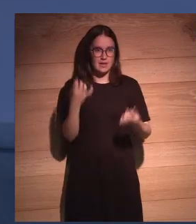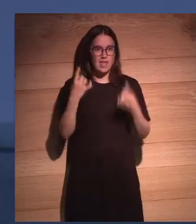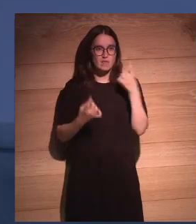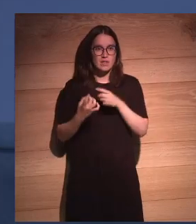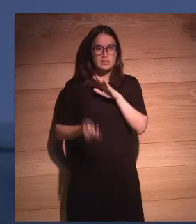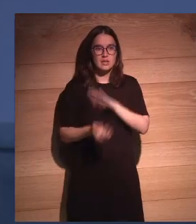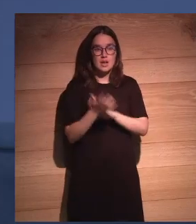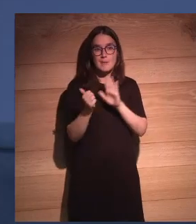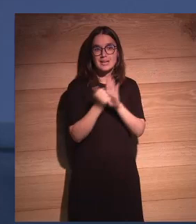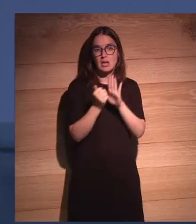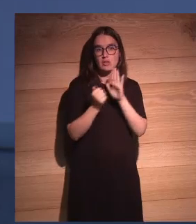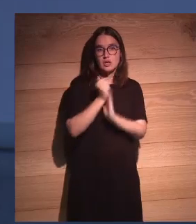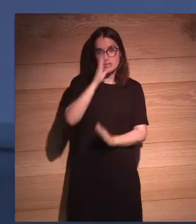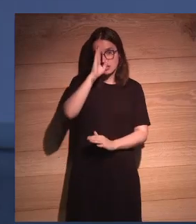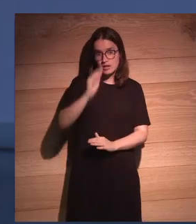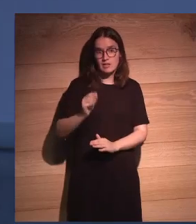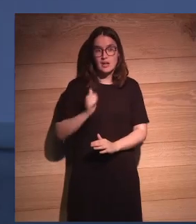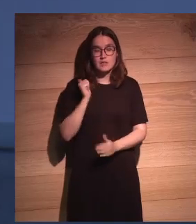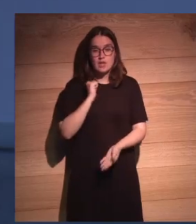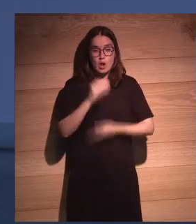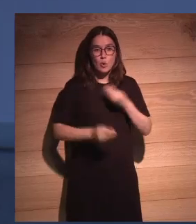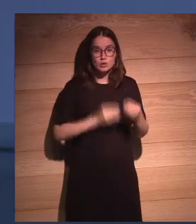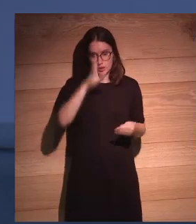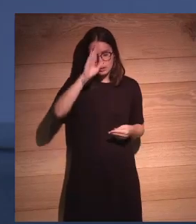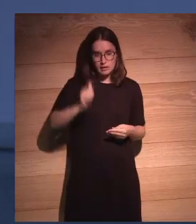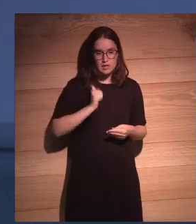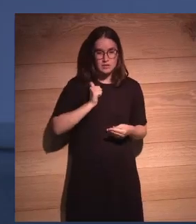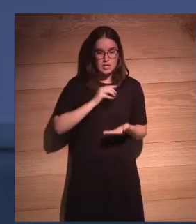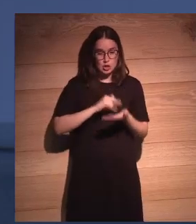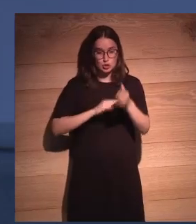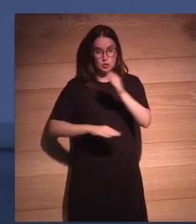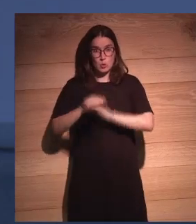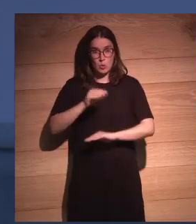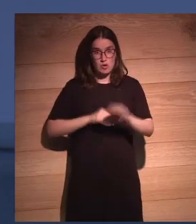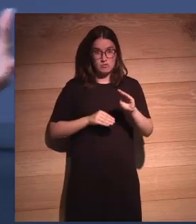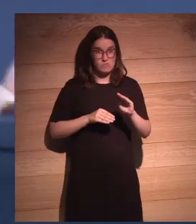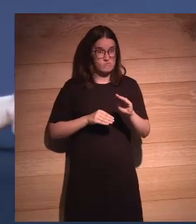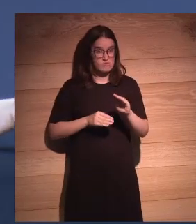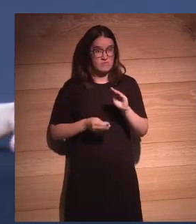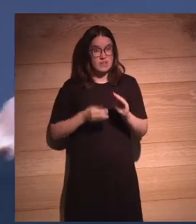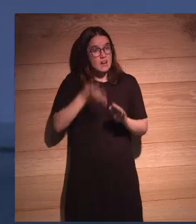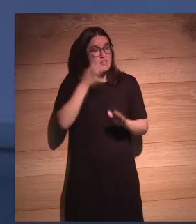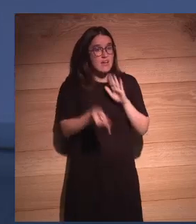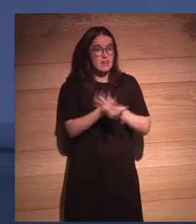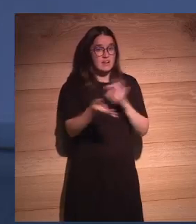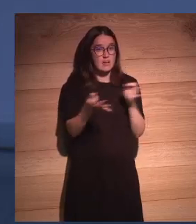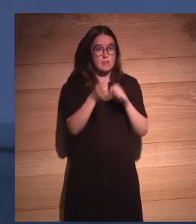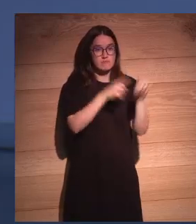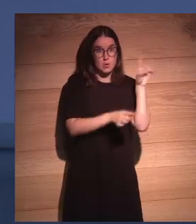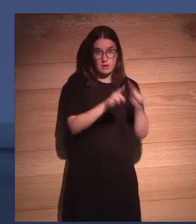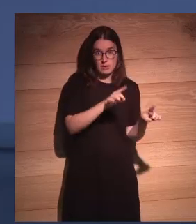hay aplicaciones de inteligencia artificial que en lugar de introducir una solución, introducen un problema.